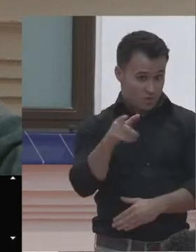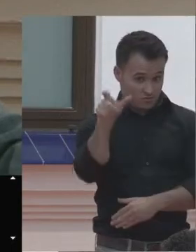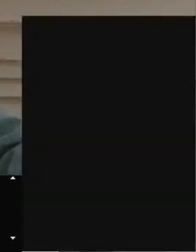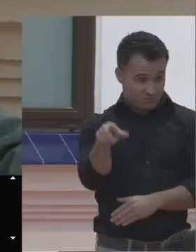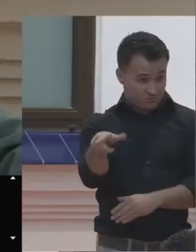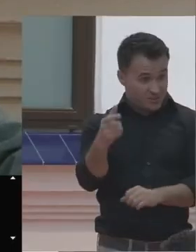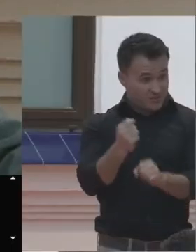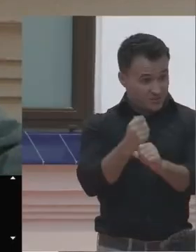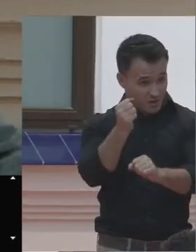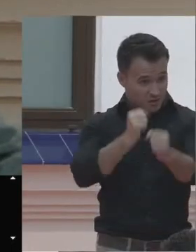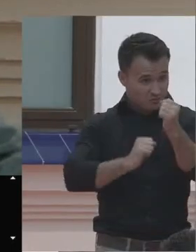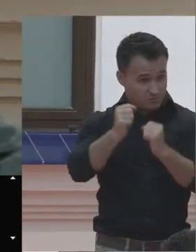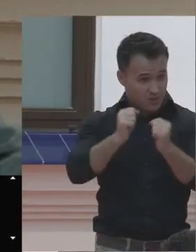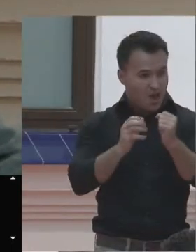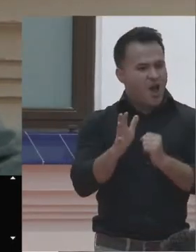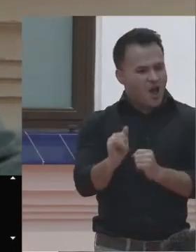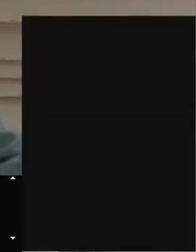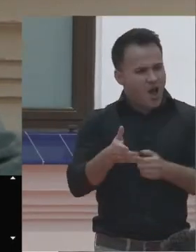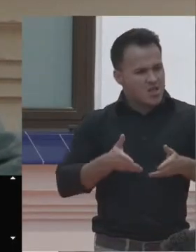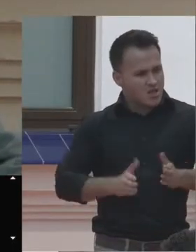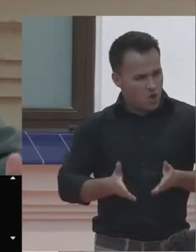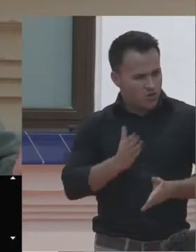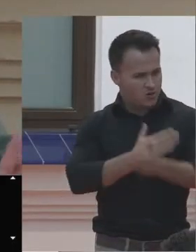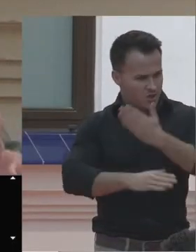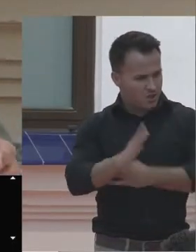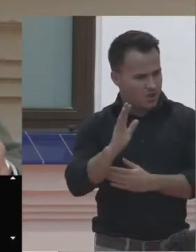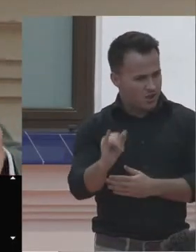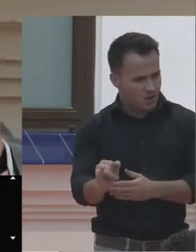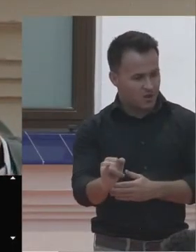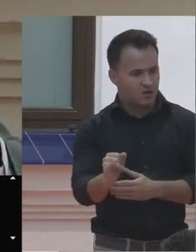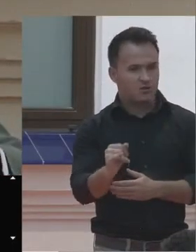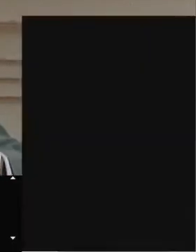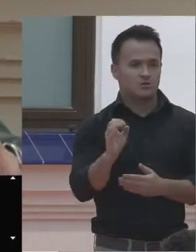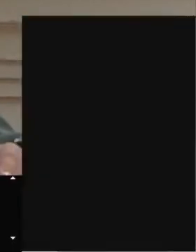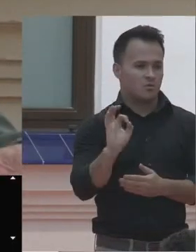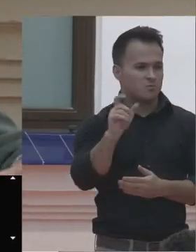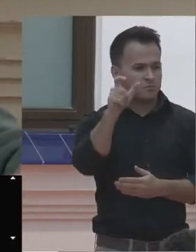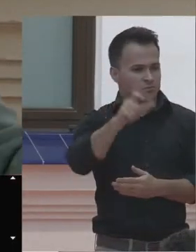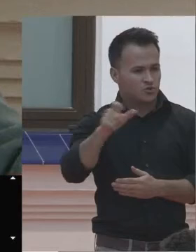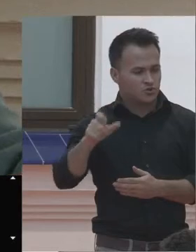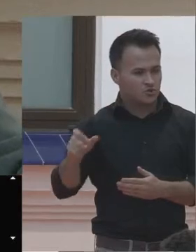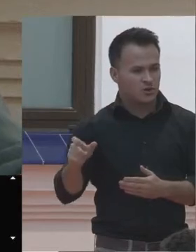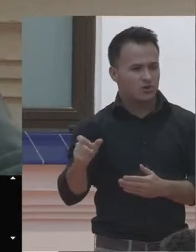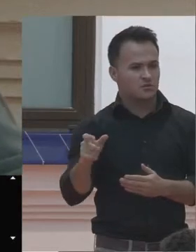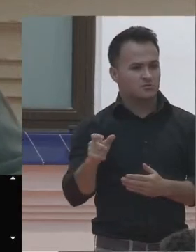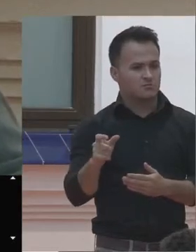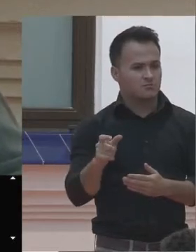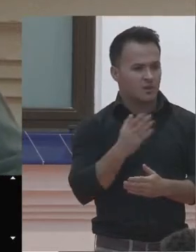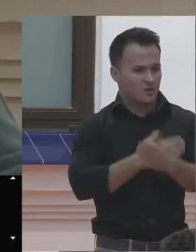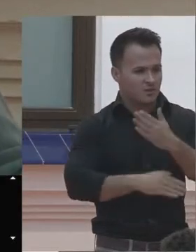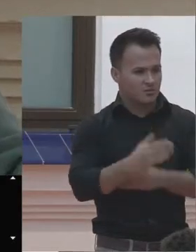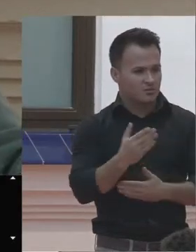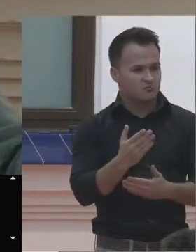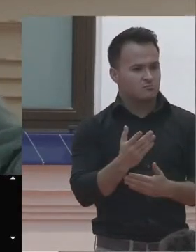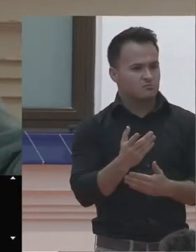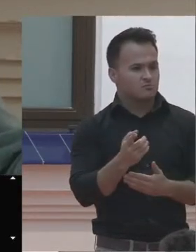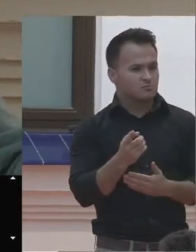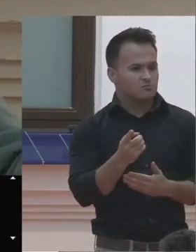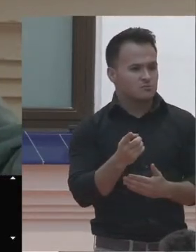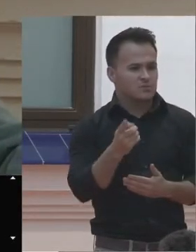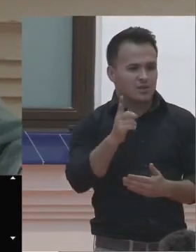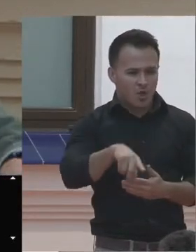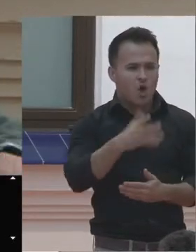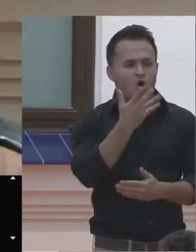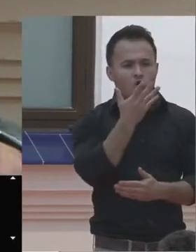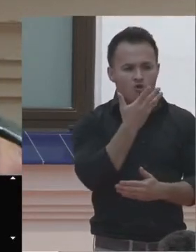discapacitados. Gente que tenía hijos con discapacidad. Es decir, gente que, aparte de conocer su trabajo,